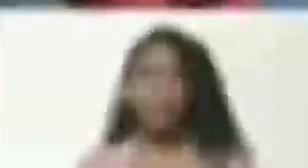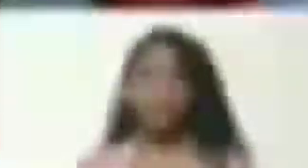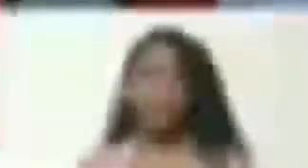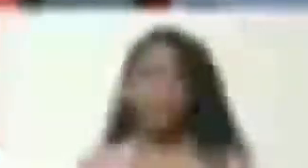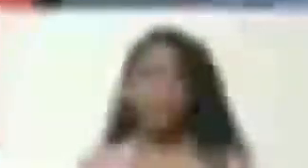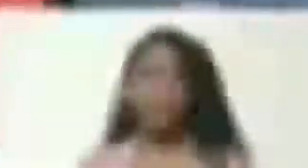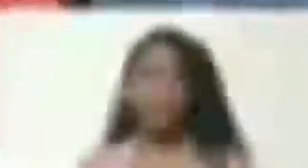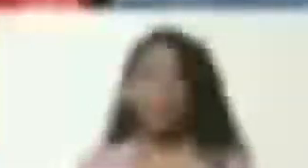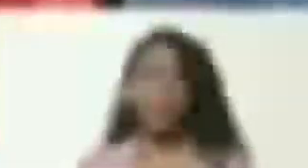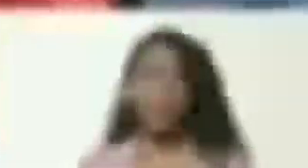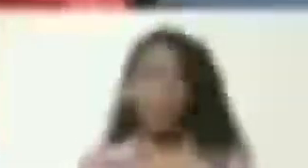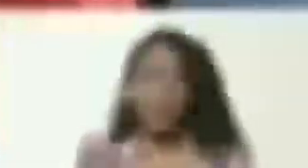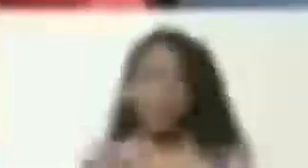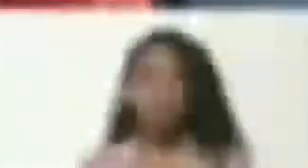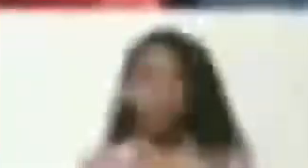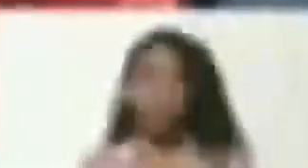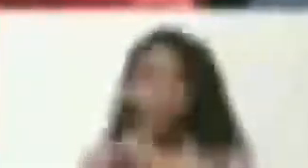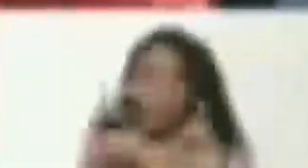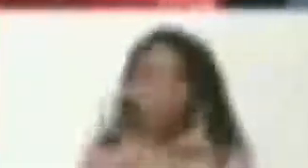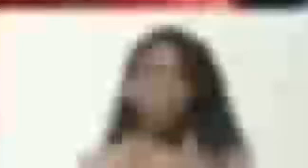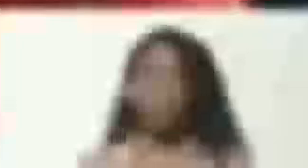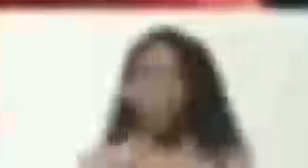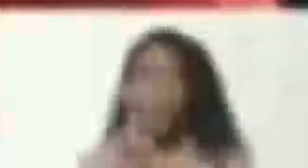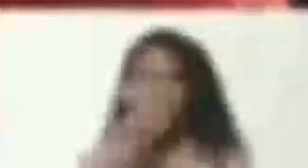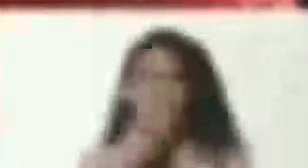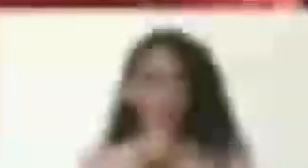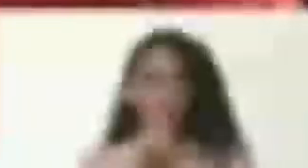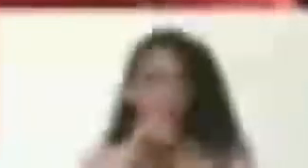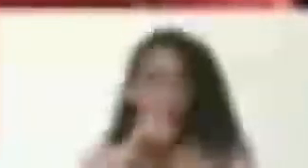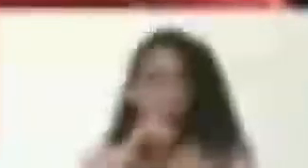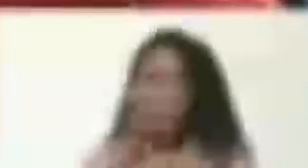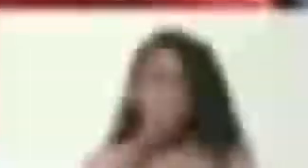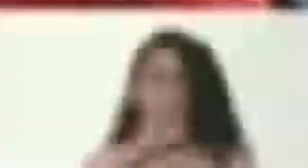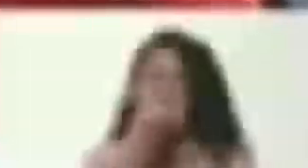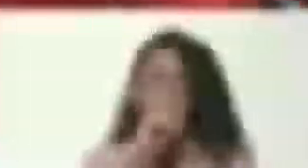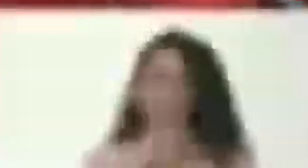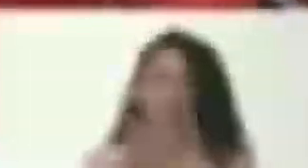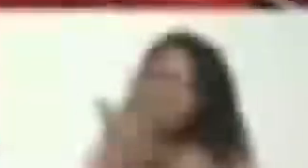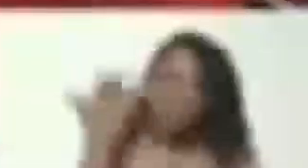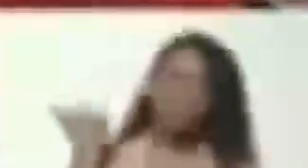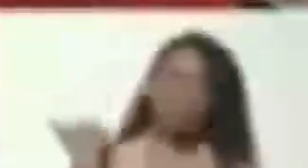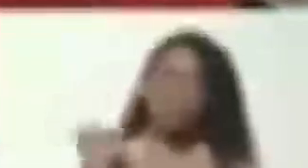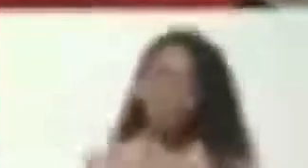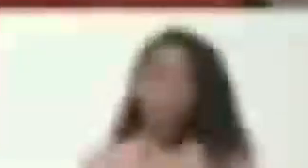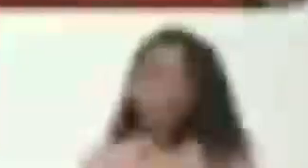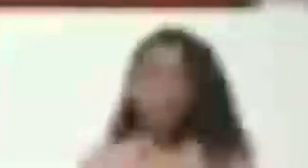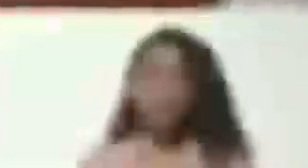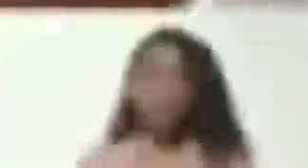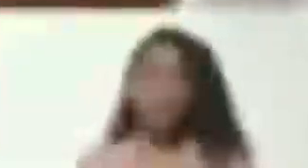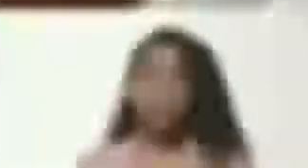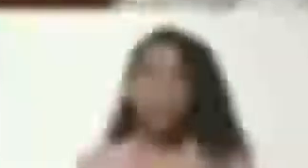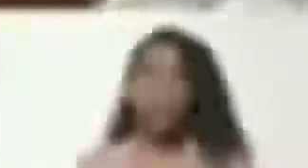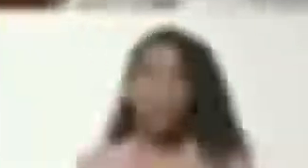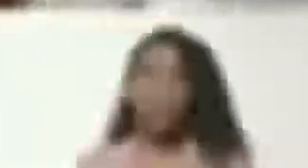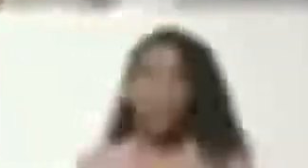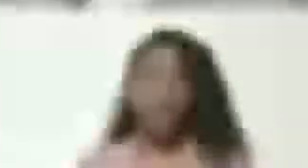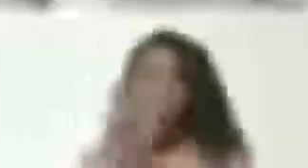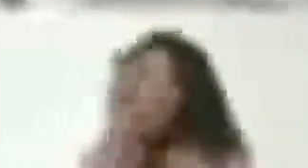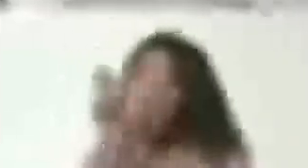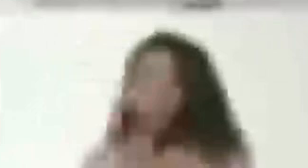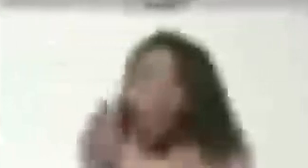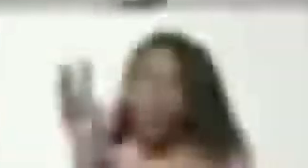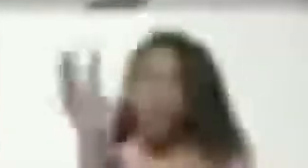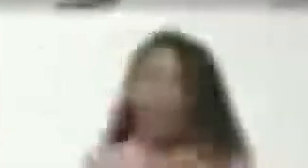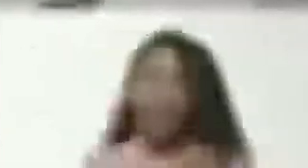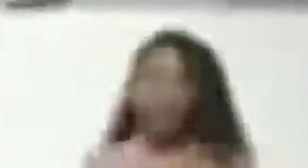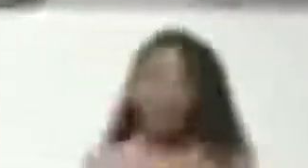el Petro. Acuérdate de eso. Prometió petrolizar el salario, no se ha hecho.